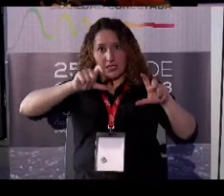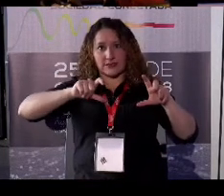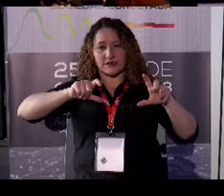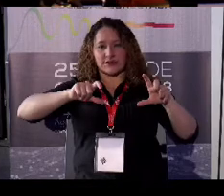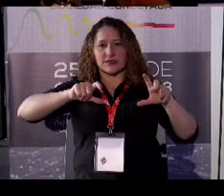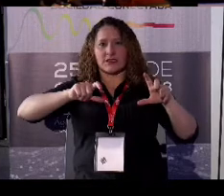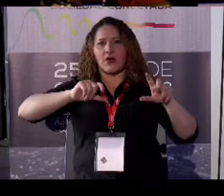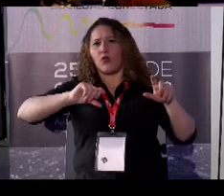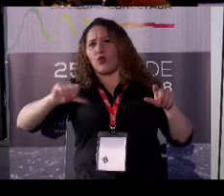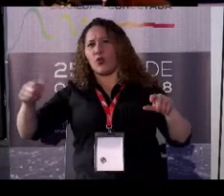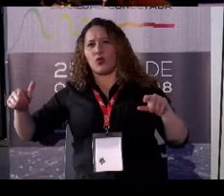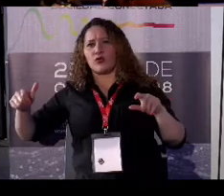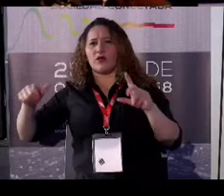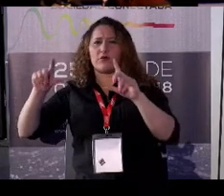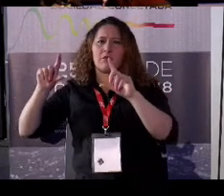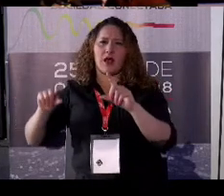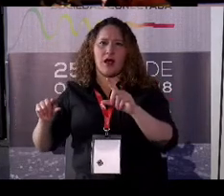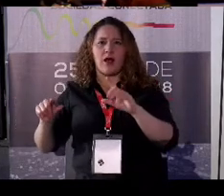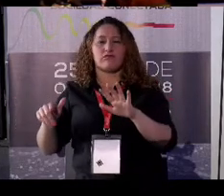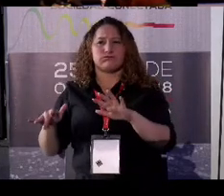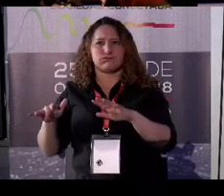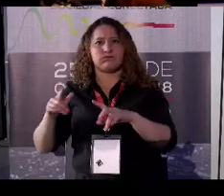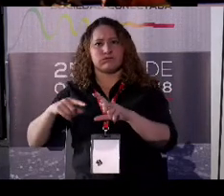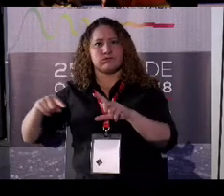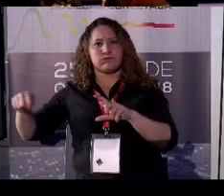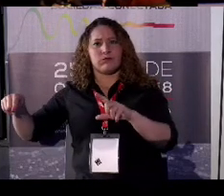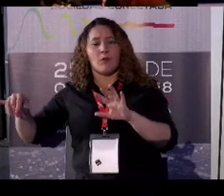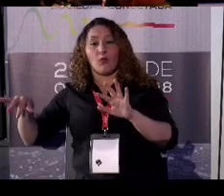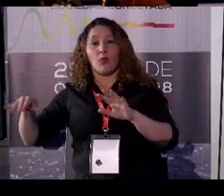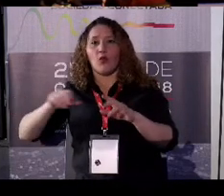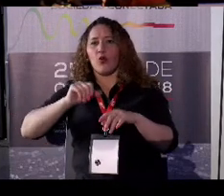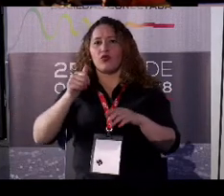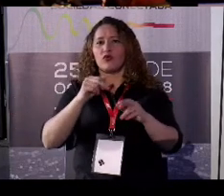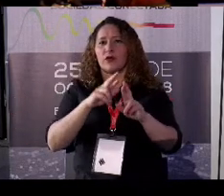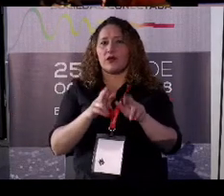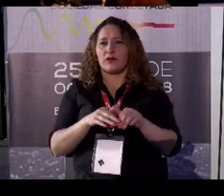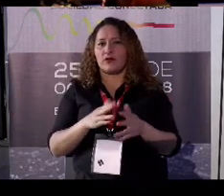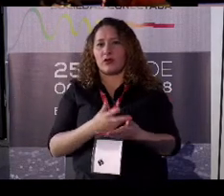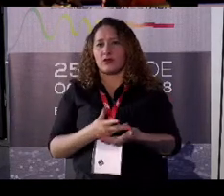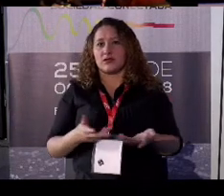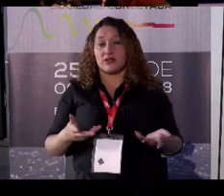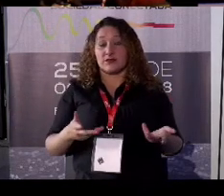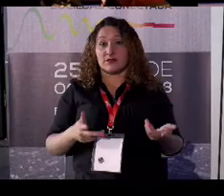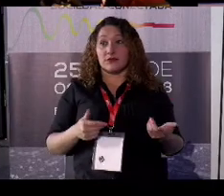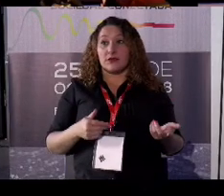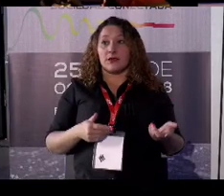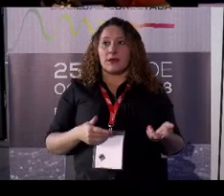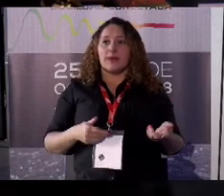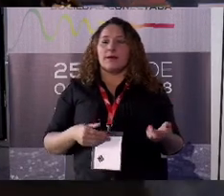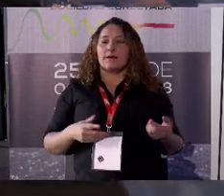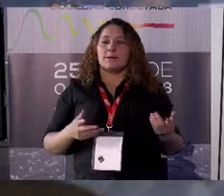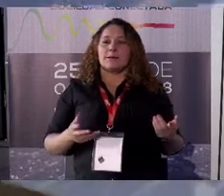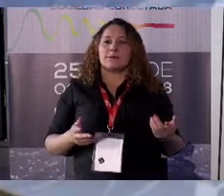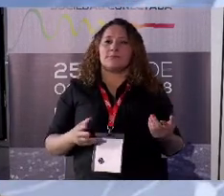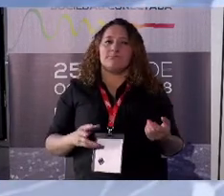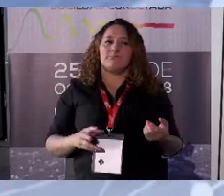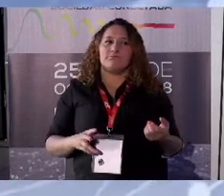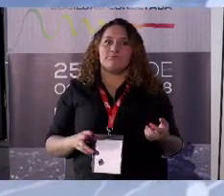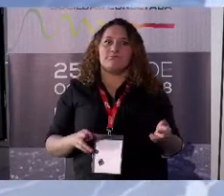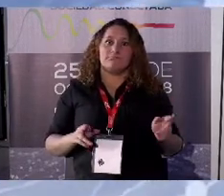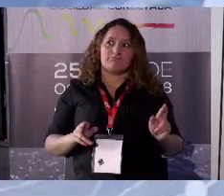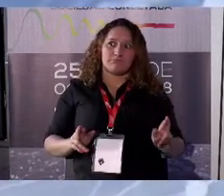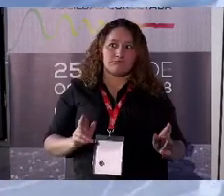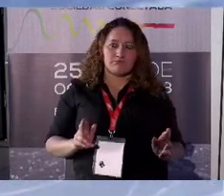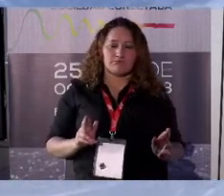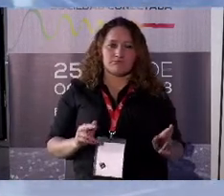de baja latencia, ultra confiables, y estamos hablando de Internet de las cosas. Se espera que los modelos de